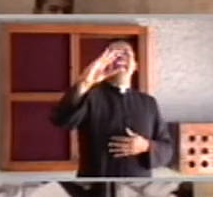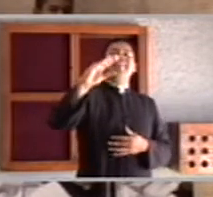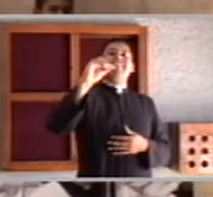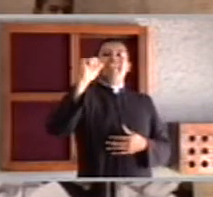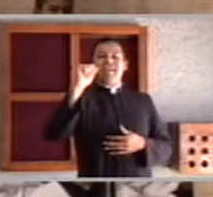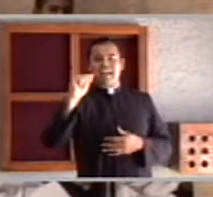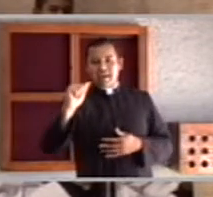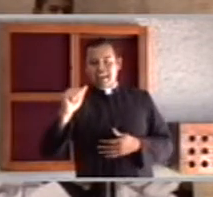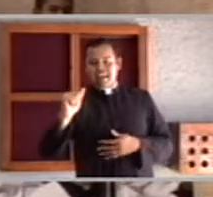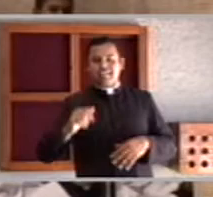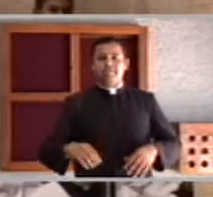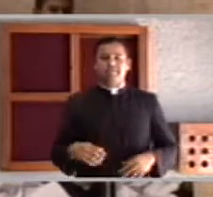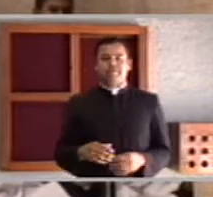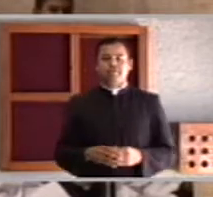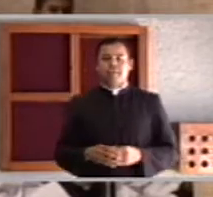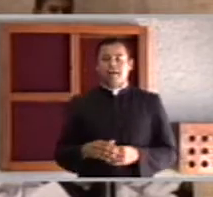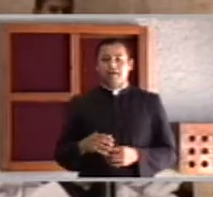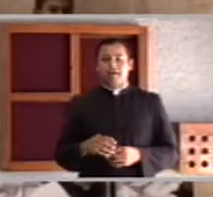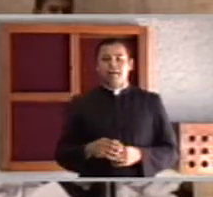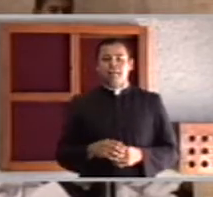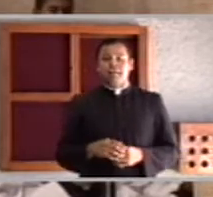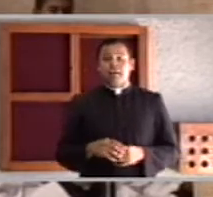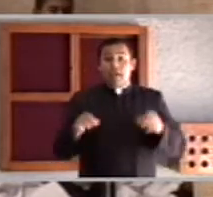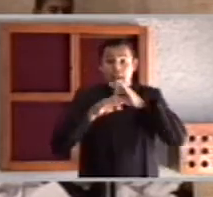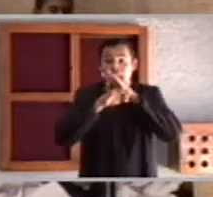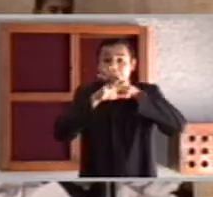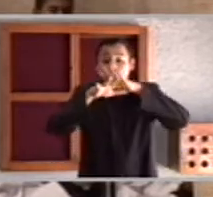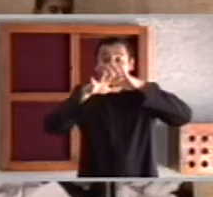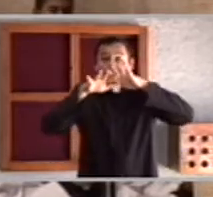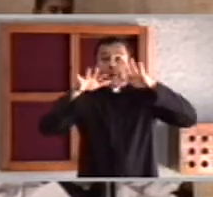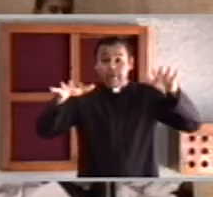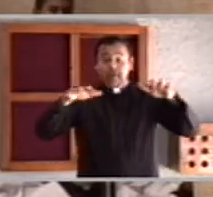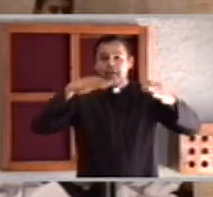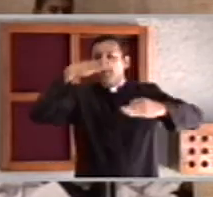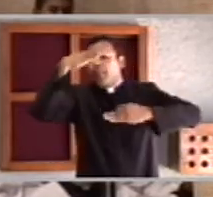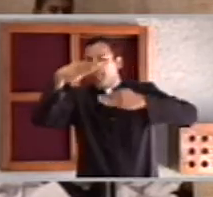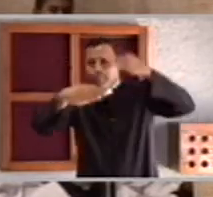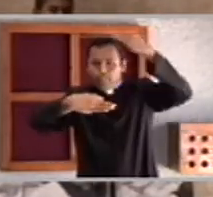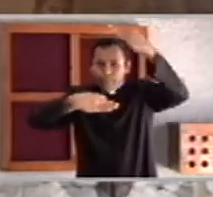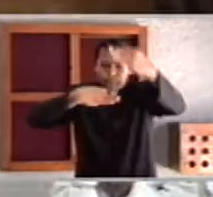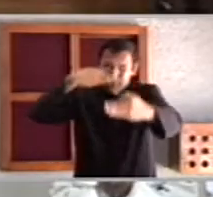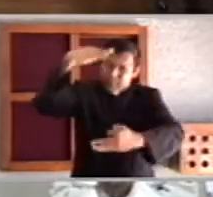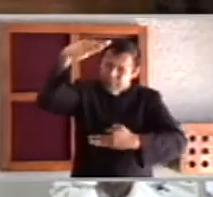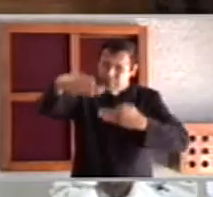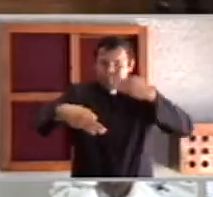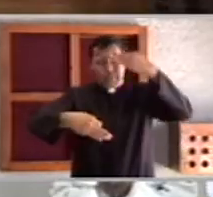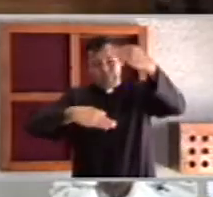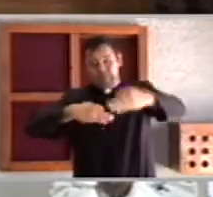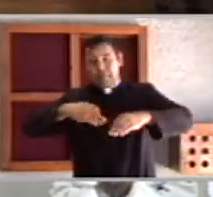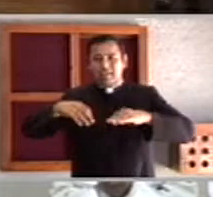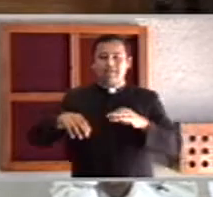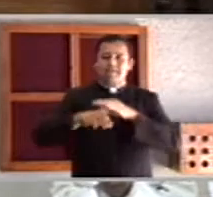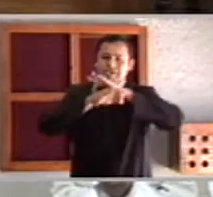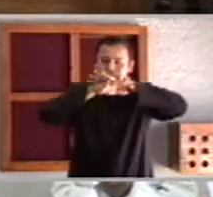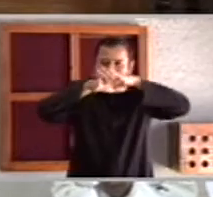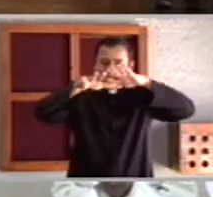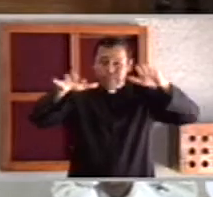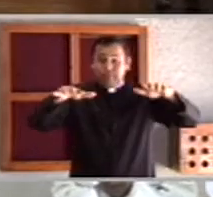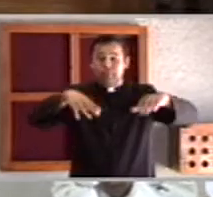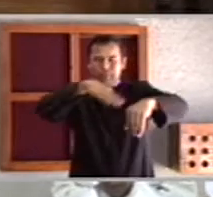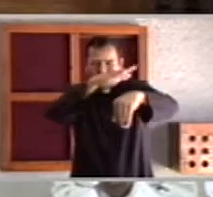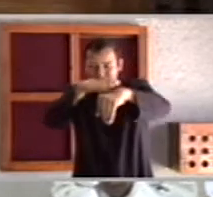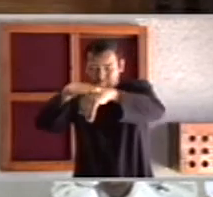comportamiento. La predicación del Evangelio es una llamada a la